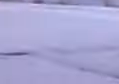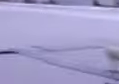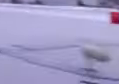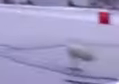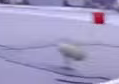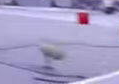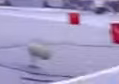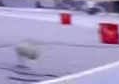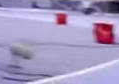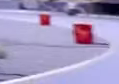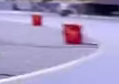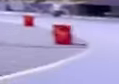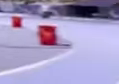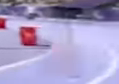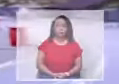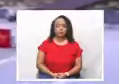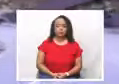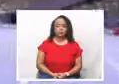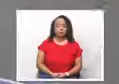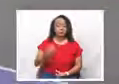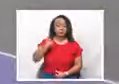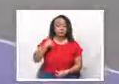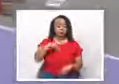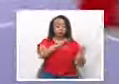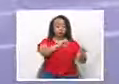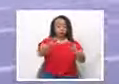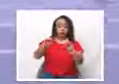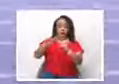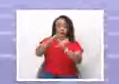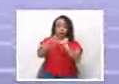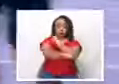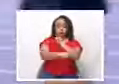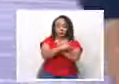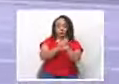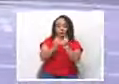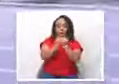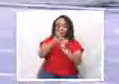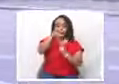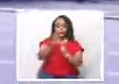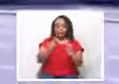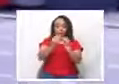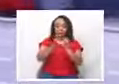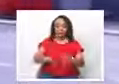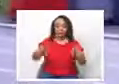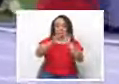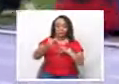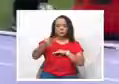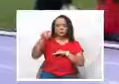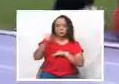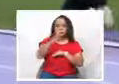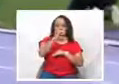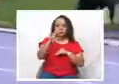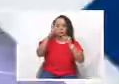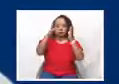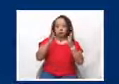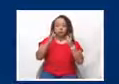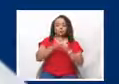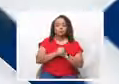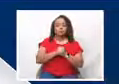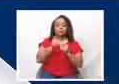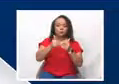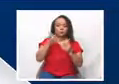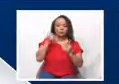El hombre que está en boca de todo un país. El paratleta más destacado en la historia de Costa Rica. Pero antes de